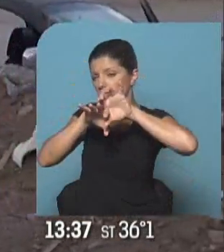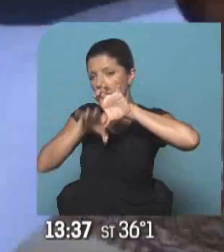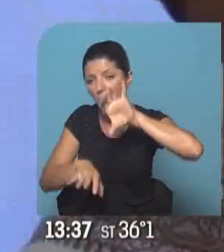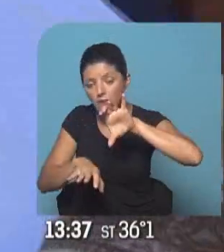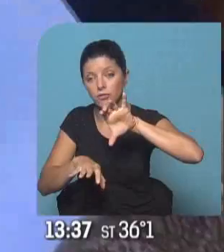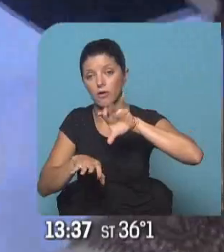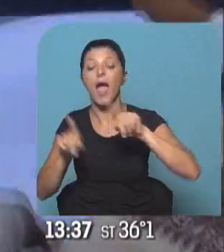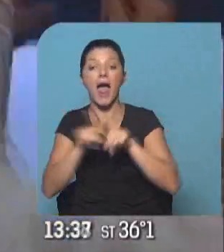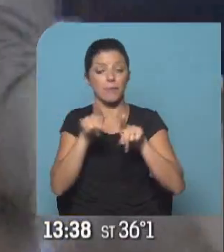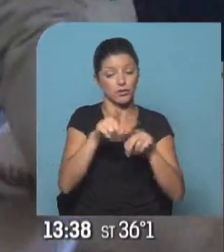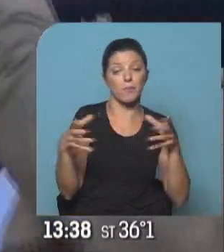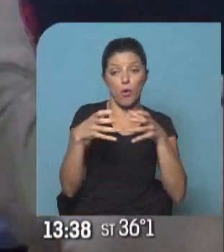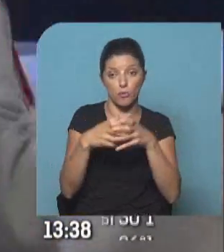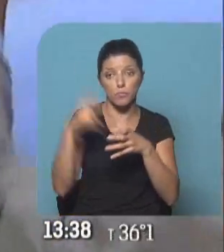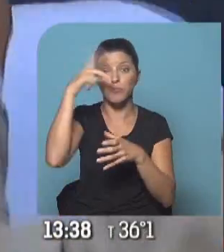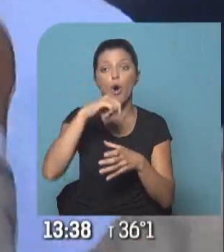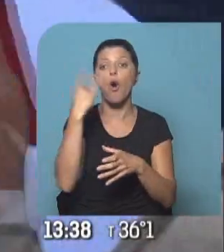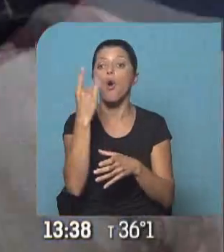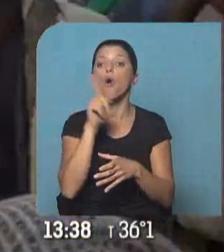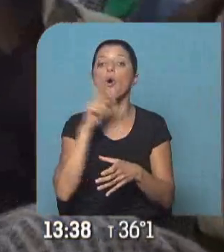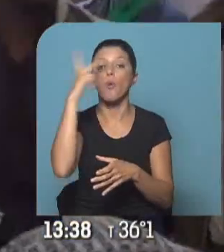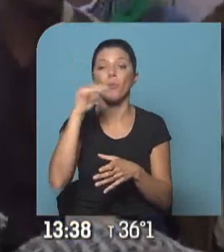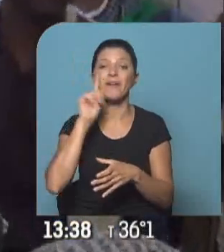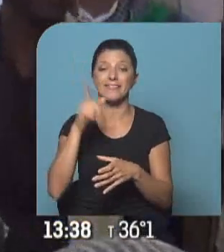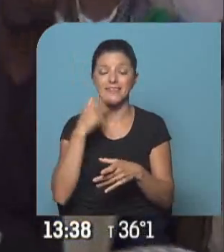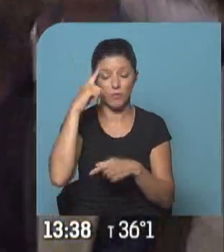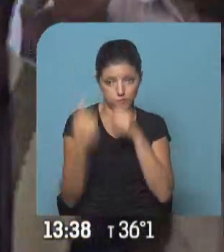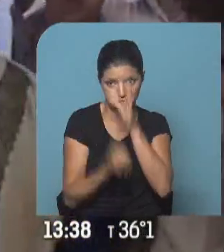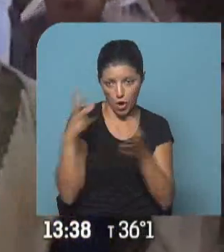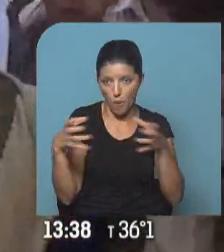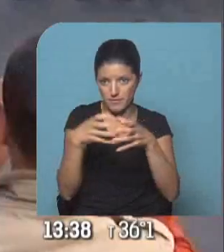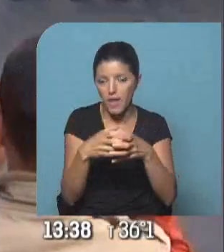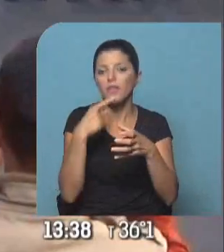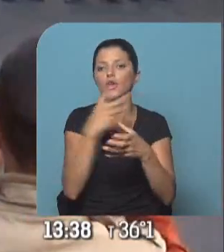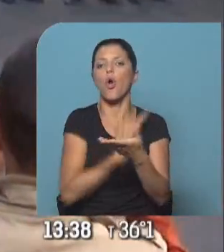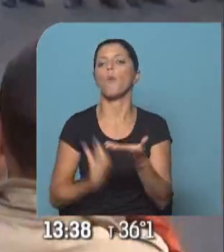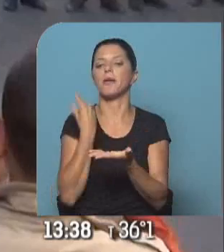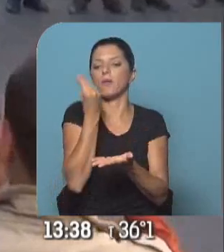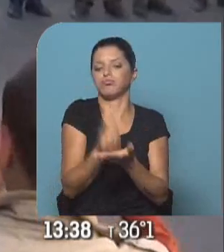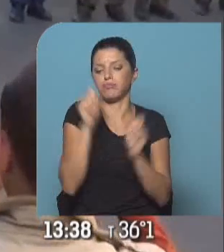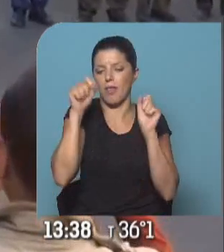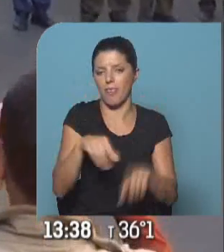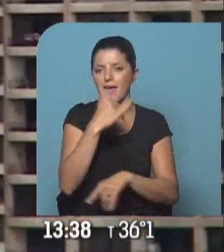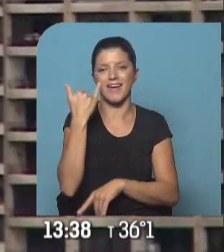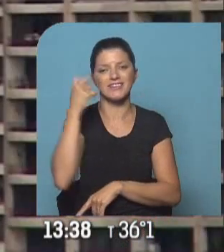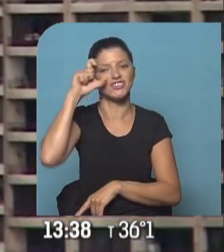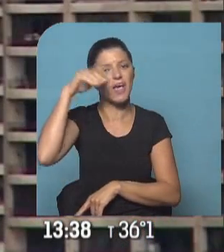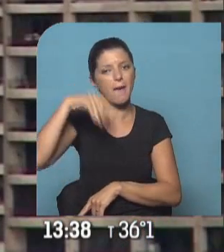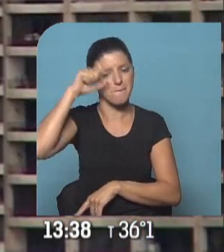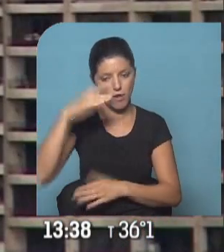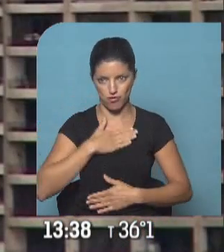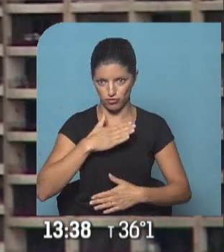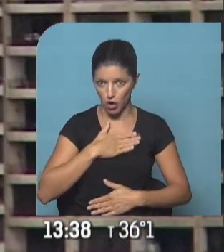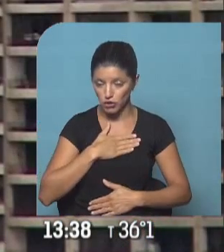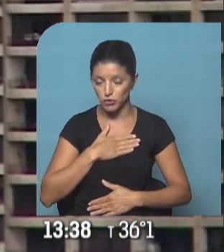los hutis crearon un comité revolucionario y se proclamaron como el gobierno de Yemen. Una jugada que contó con el apoyo de